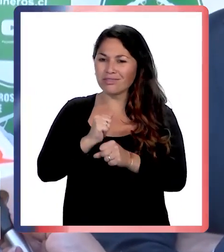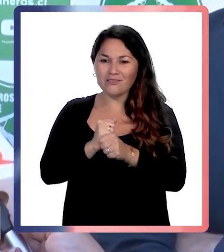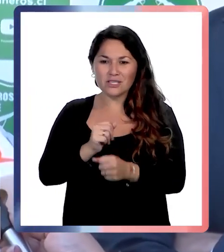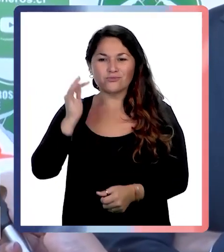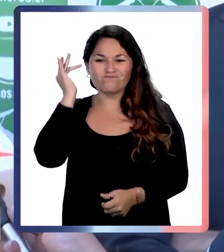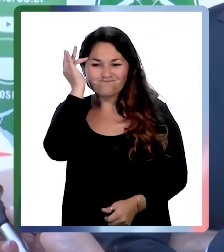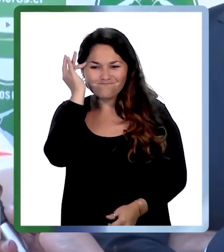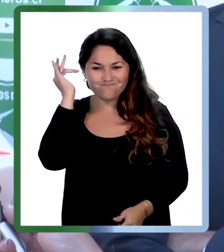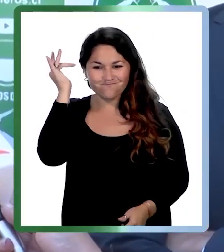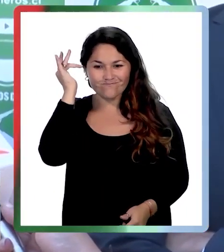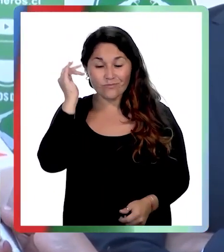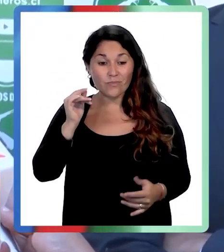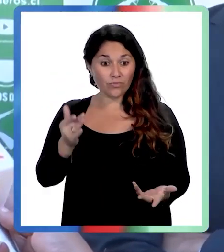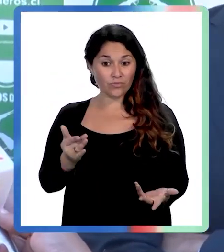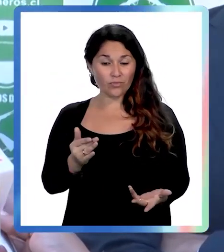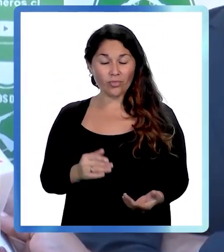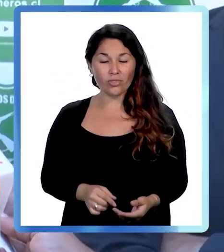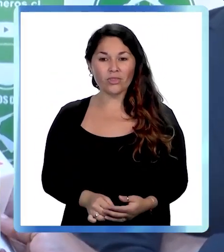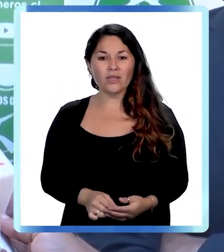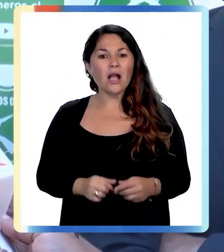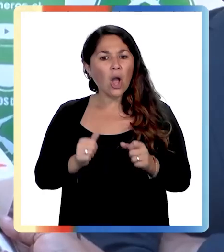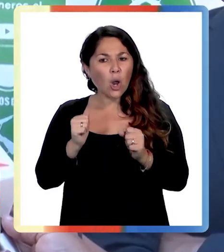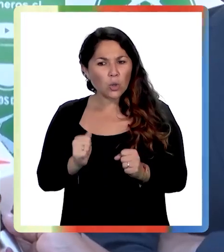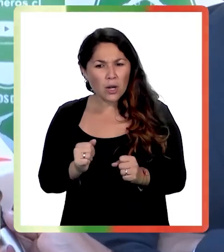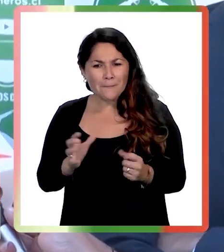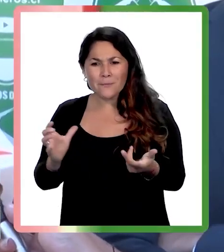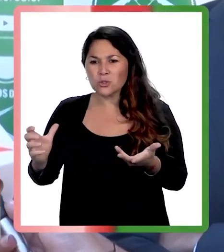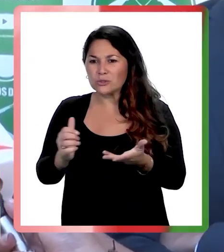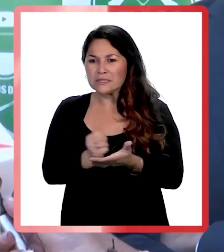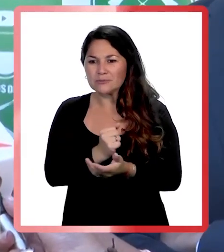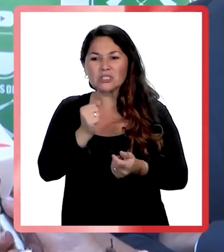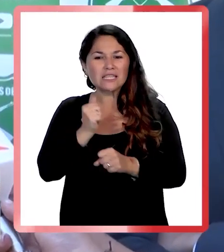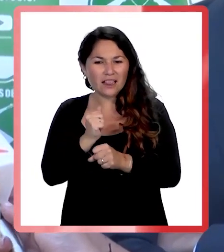inteligencia, llegamos en definitiva, a trabajar lo más